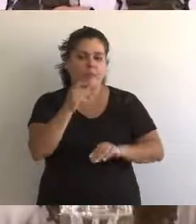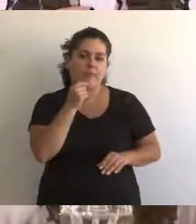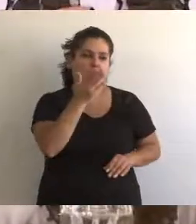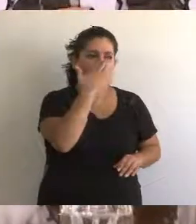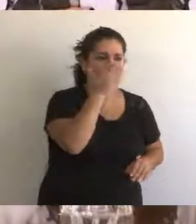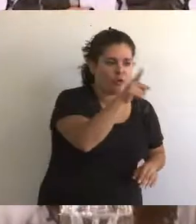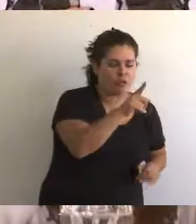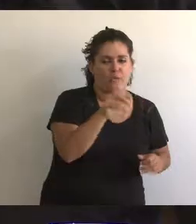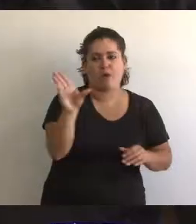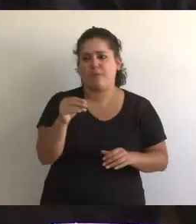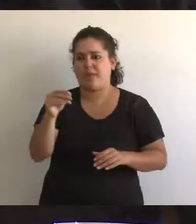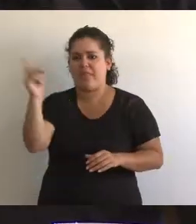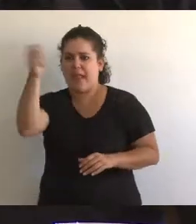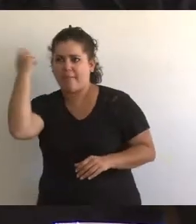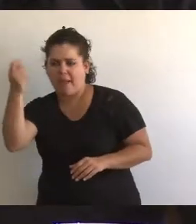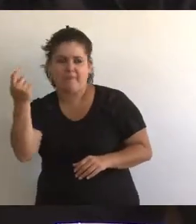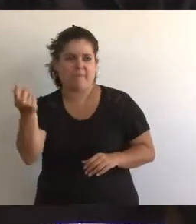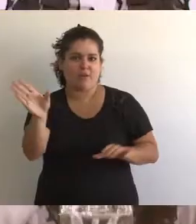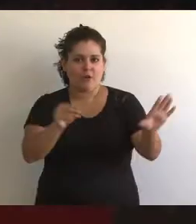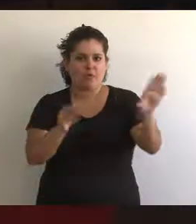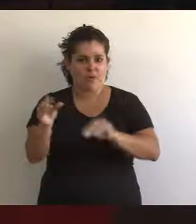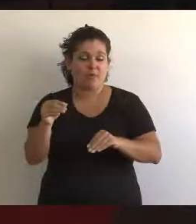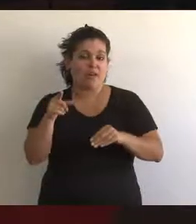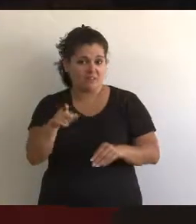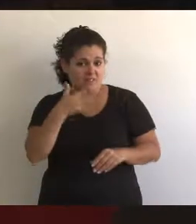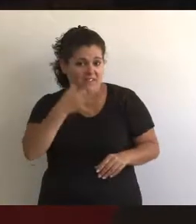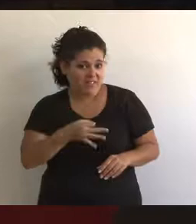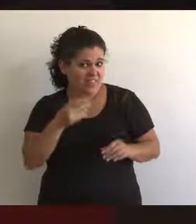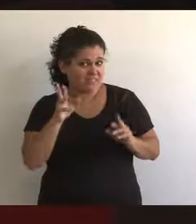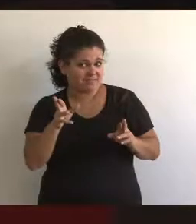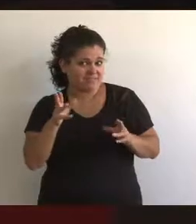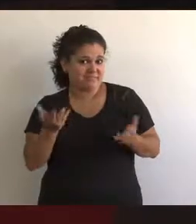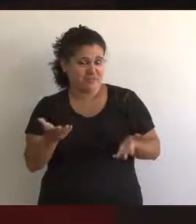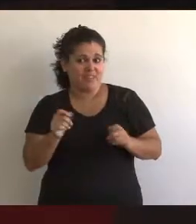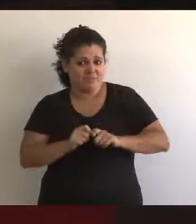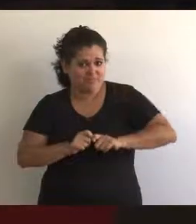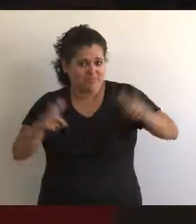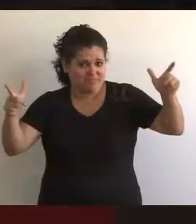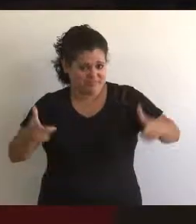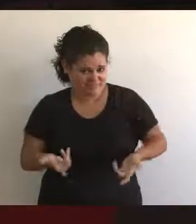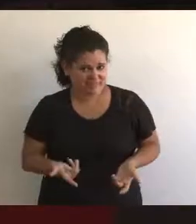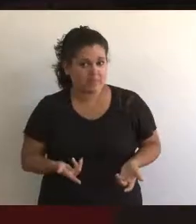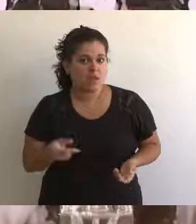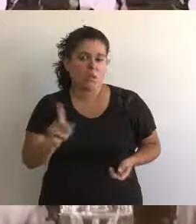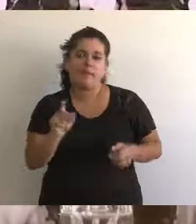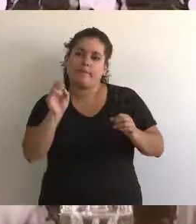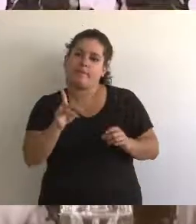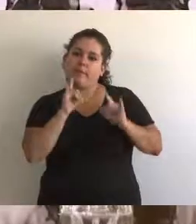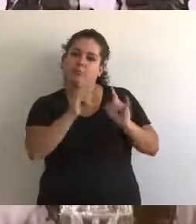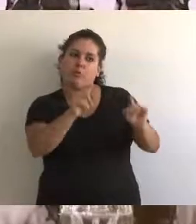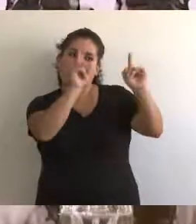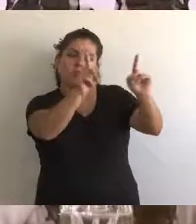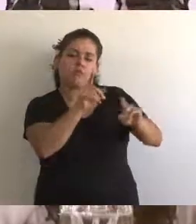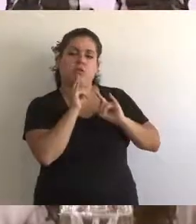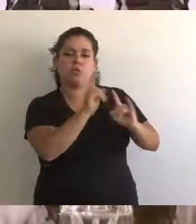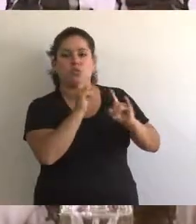de La Pampa o de Córdoba y gracias a Dios eso puede suceder, pero no queremos esperar que el docente